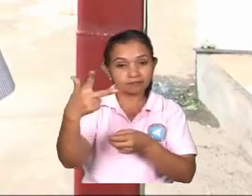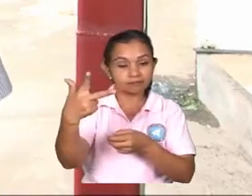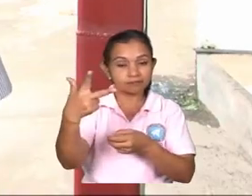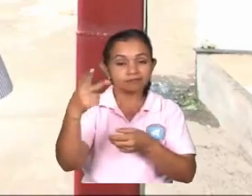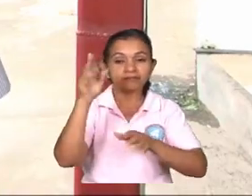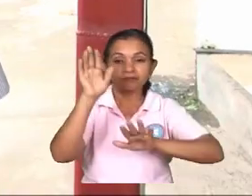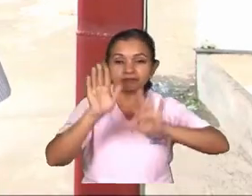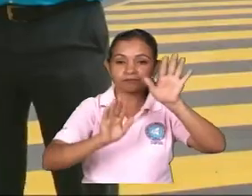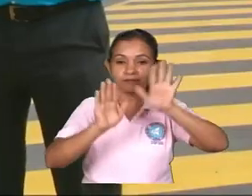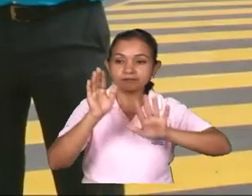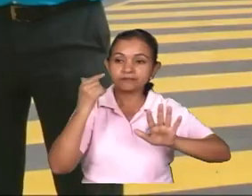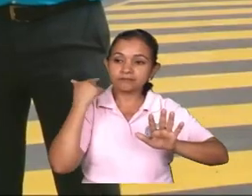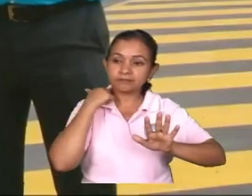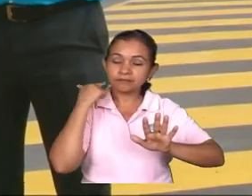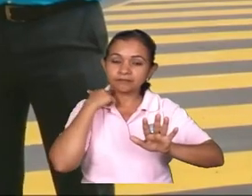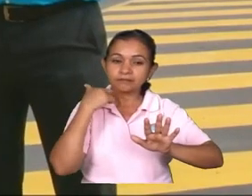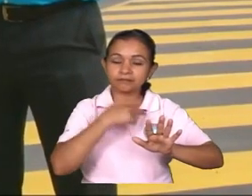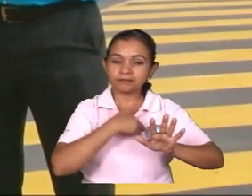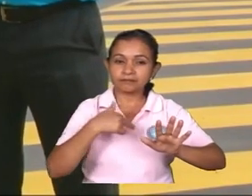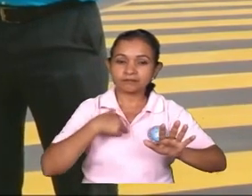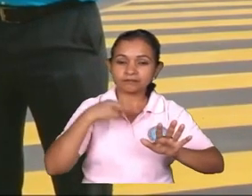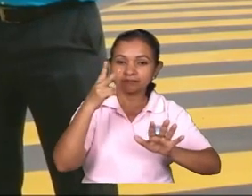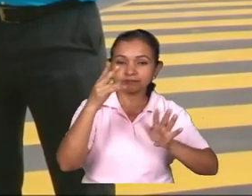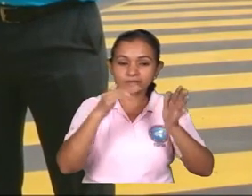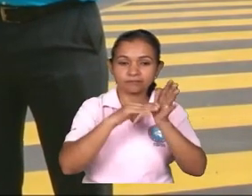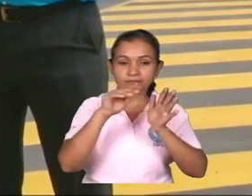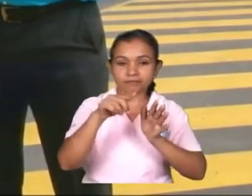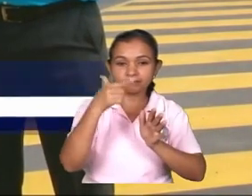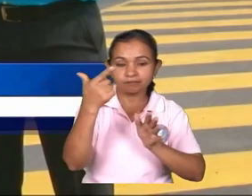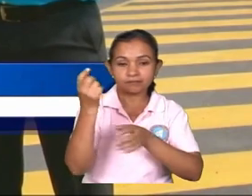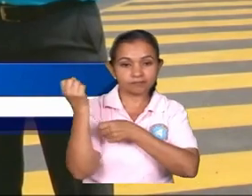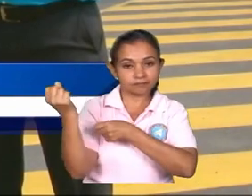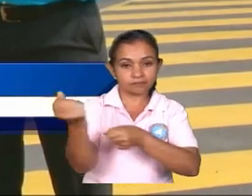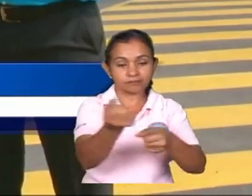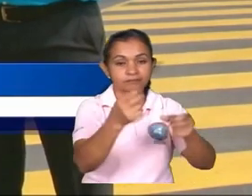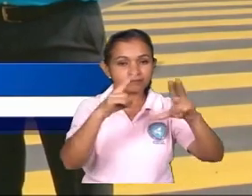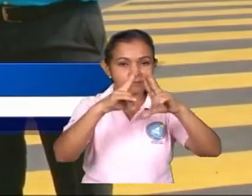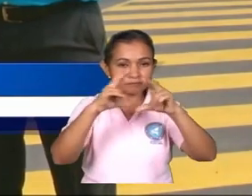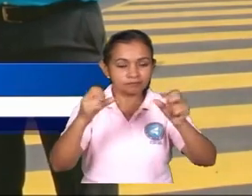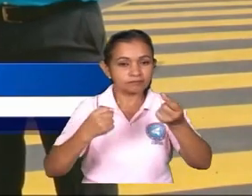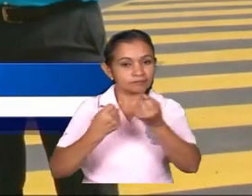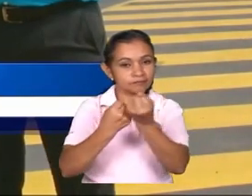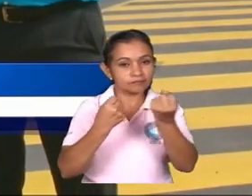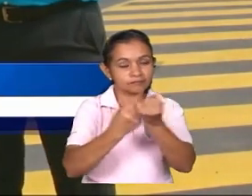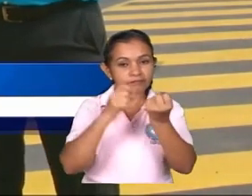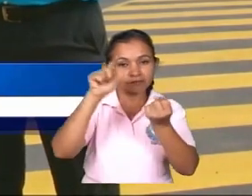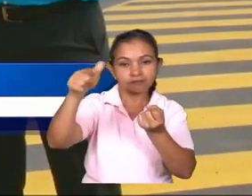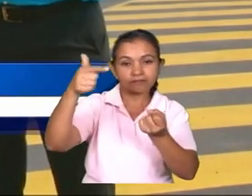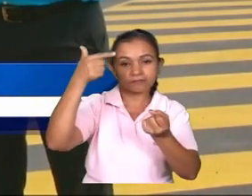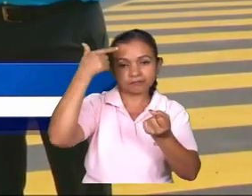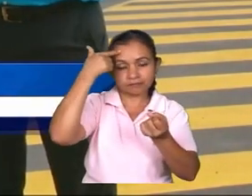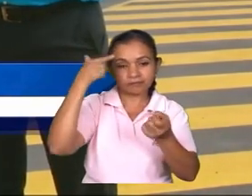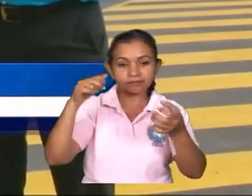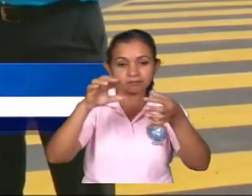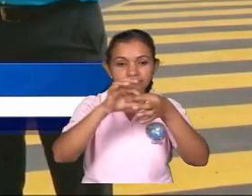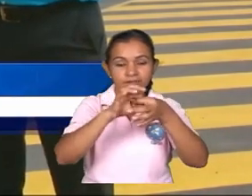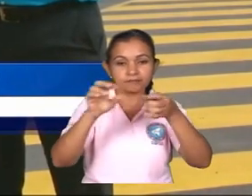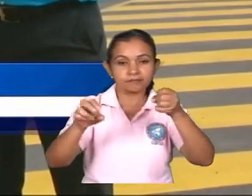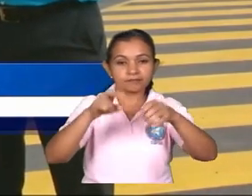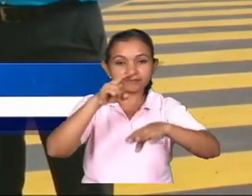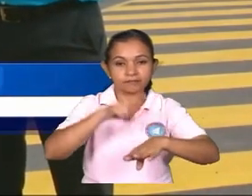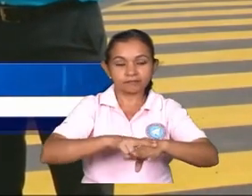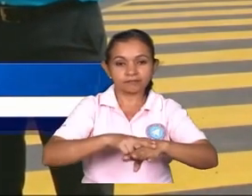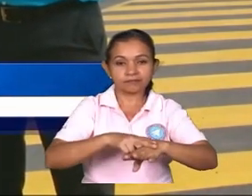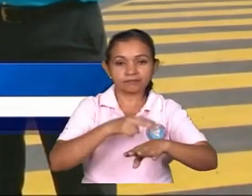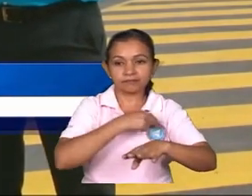han participado siempre. Desde el año 2007, el béisbol en nuestro país ha gozado del apoyo que brinda el gobierno de Reconciliación y Unidad